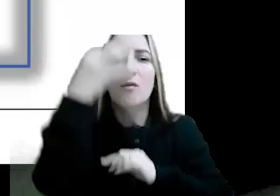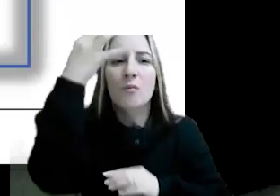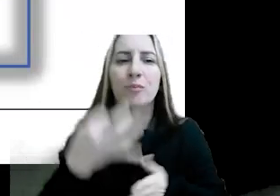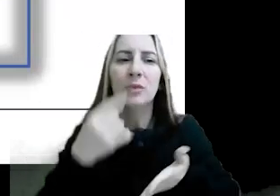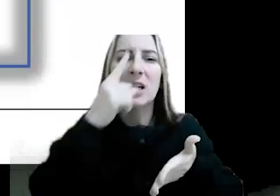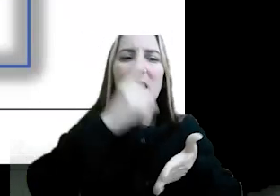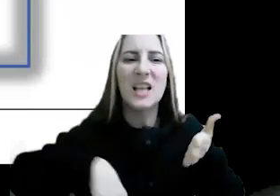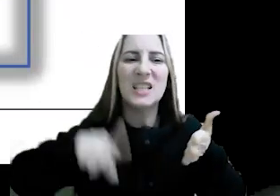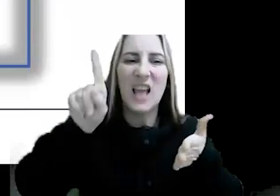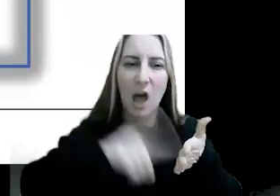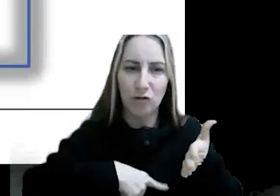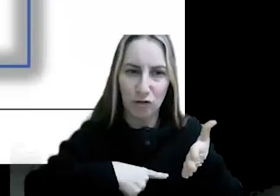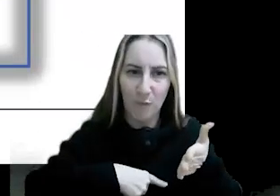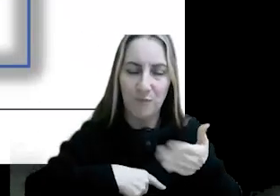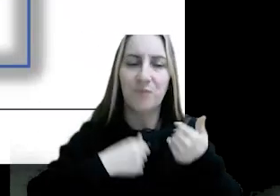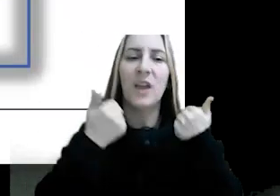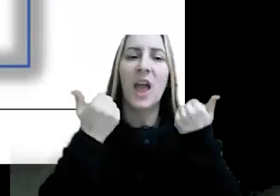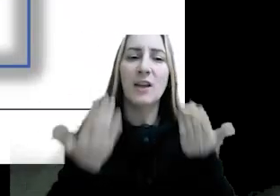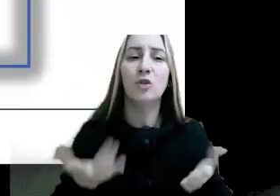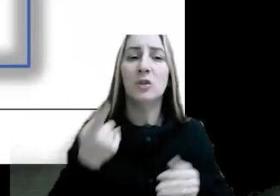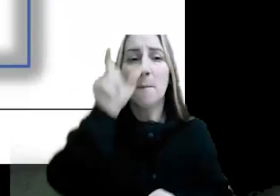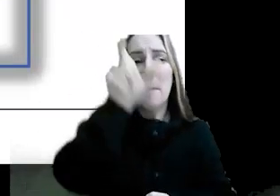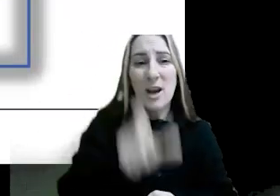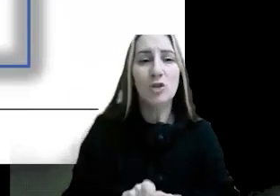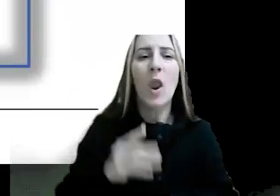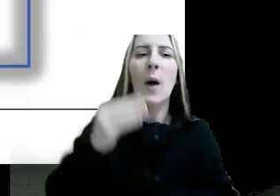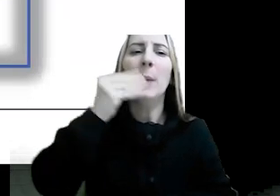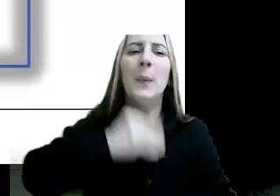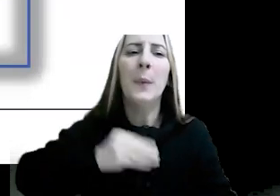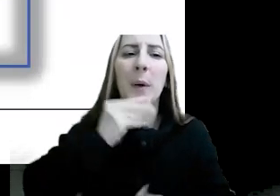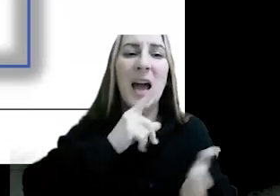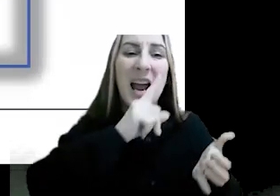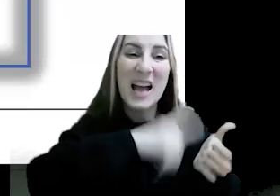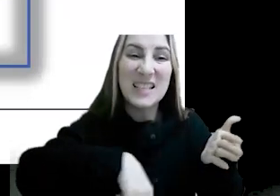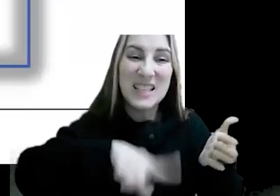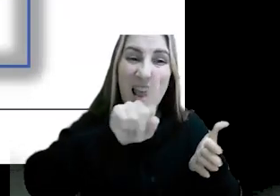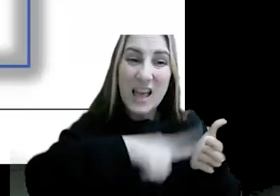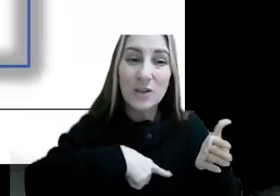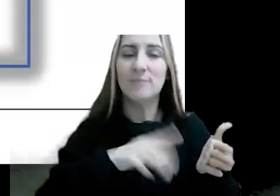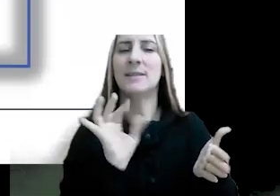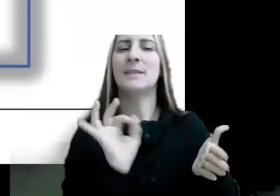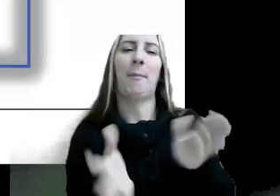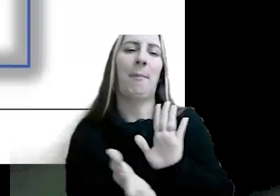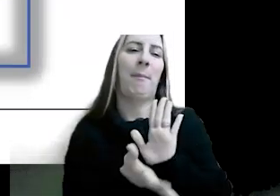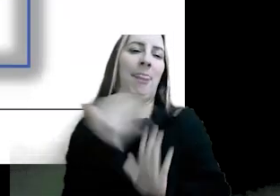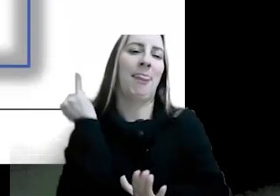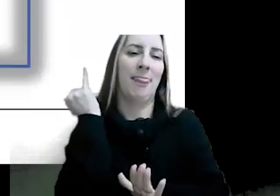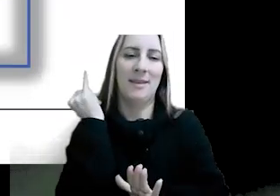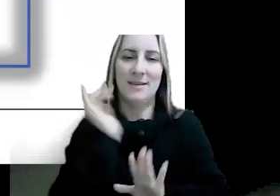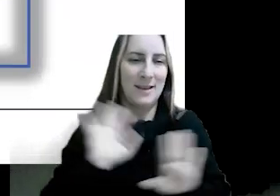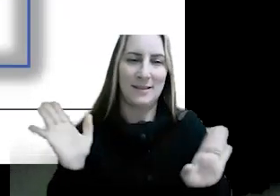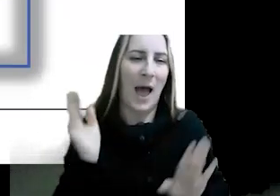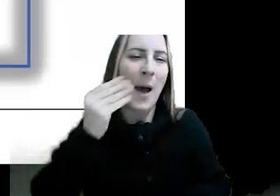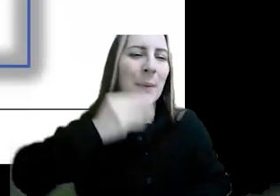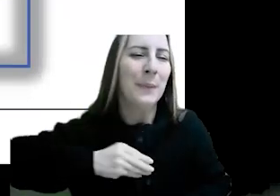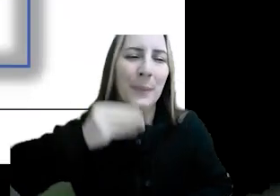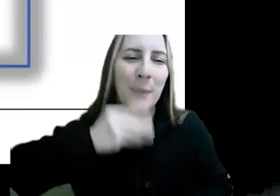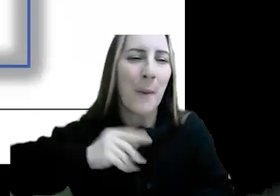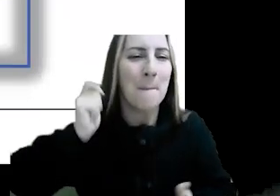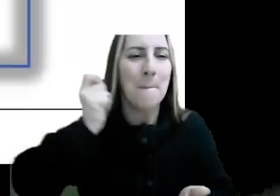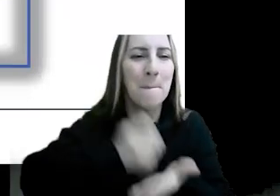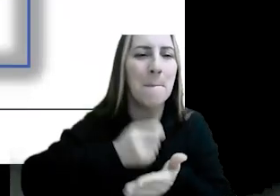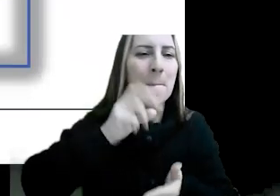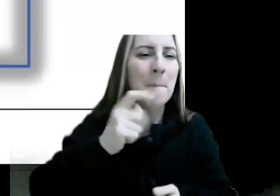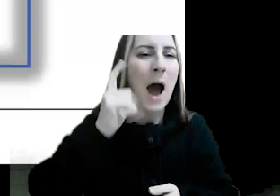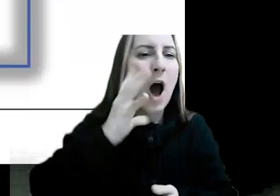al decir el que simula una cancelación, ya estamos sabiendo de que está simulando a través de